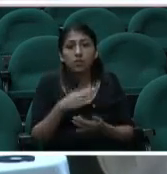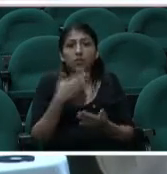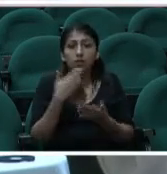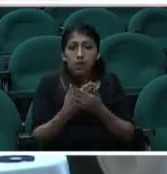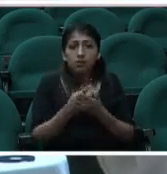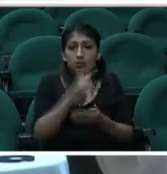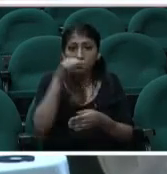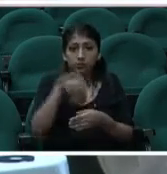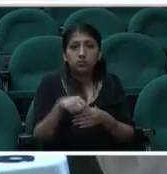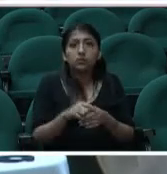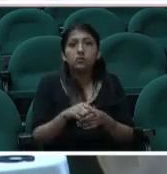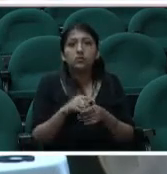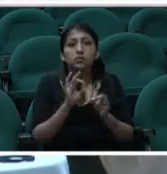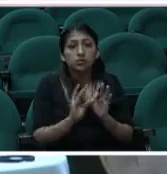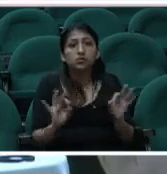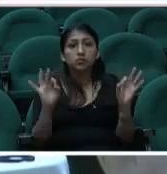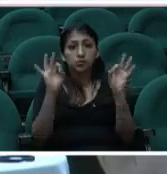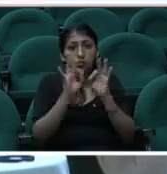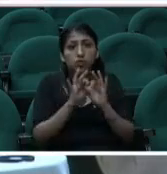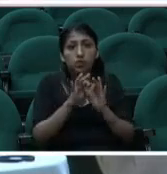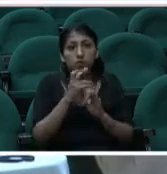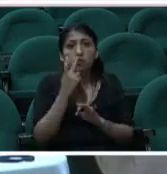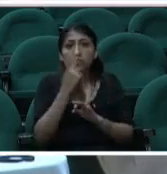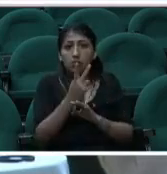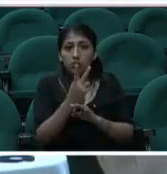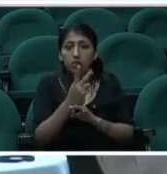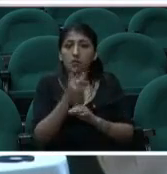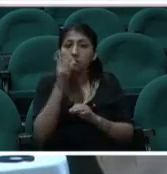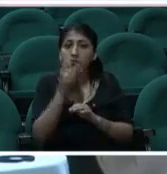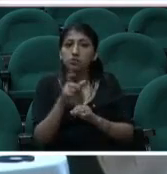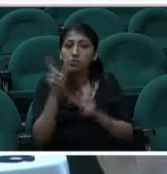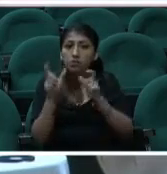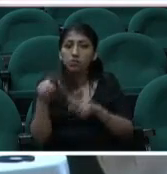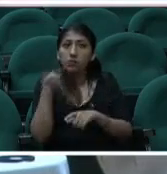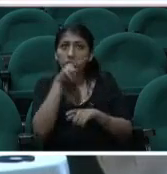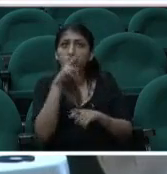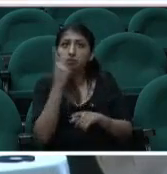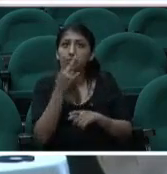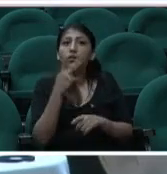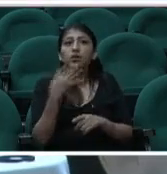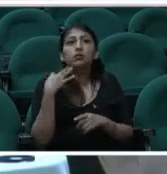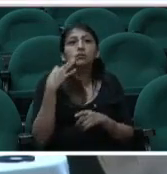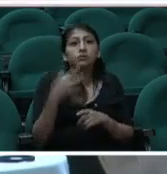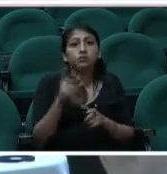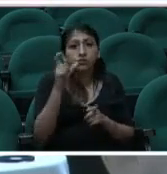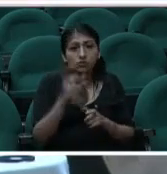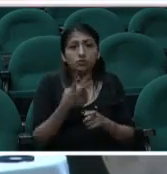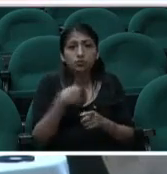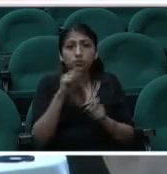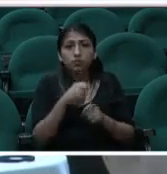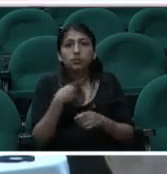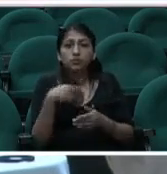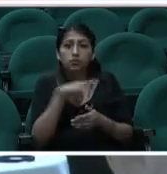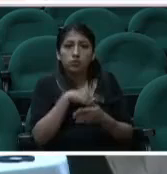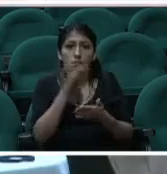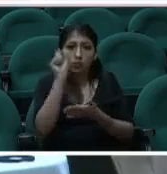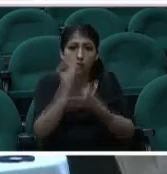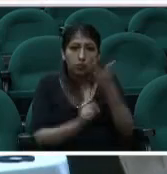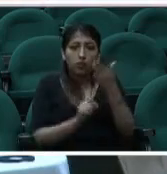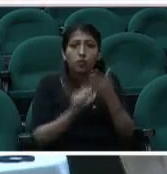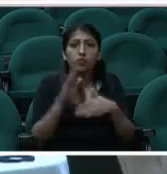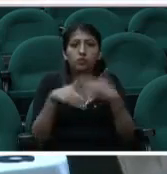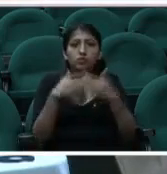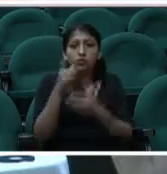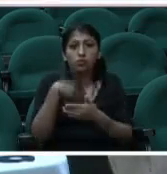día de hoy asistieron creo que esa es la manera en la que se debe de actuar para que cada uno de los ciudadanos y de las ciudadanas podamos dar nuestro pronunciamiento